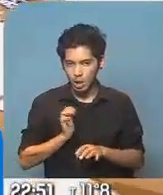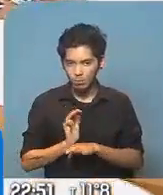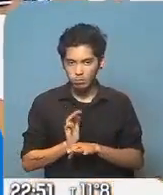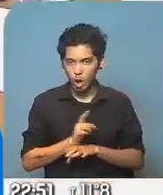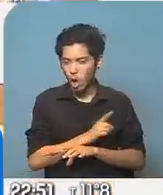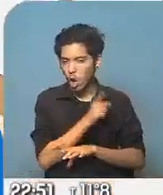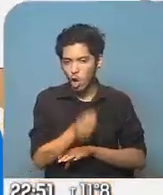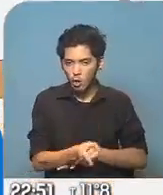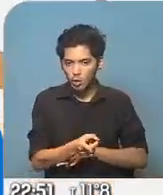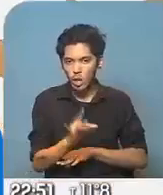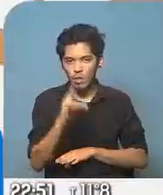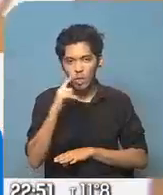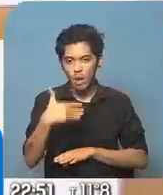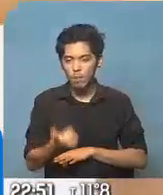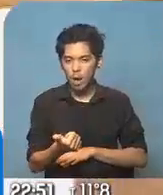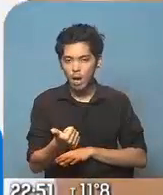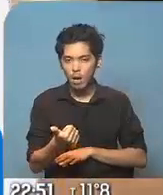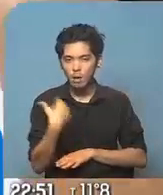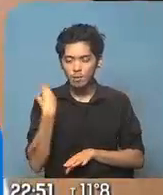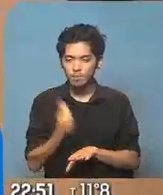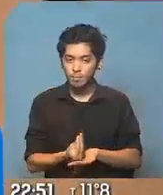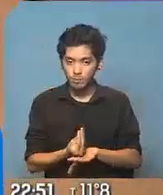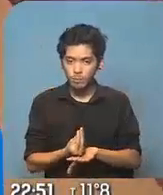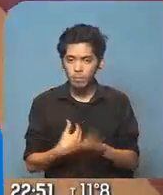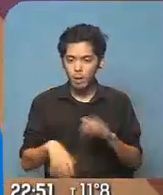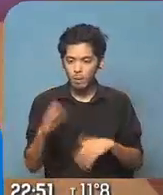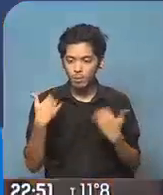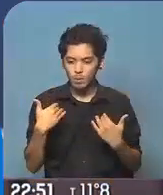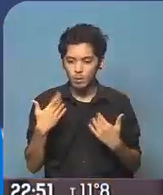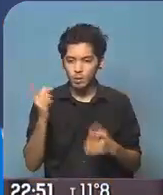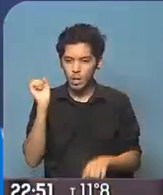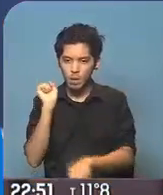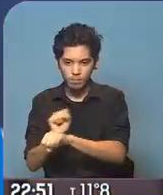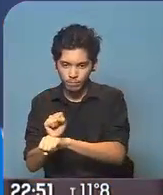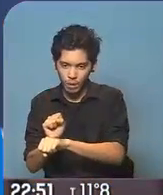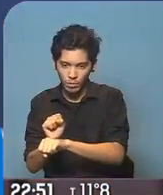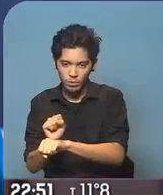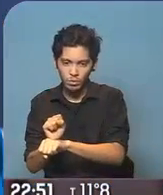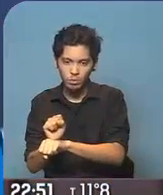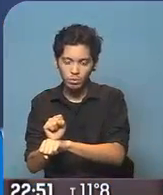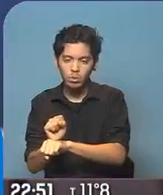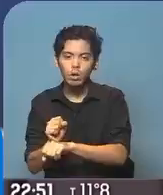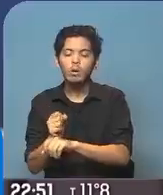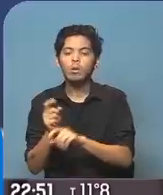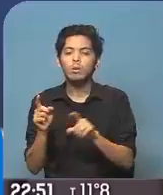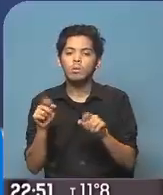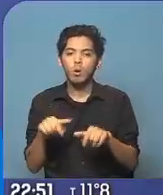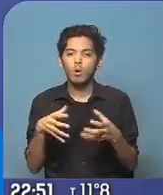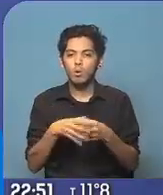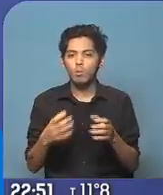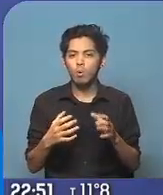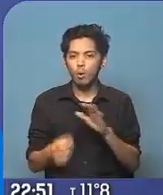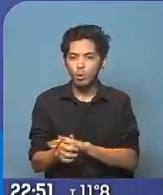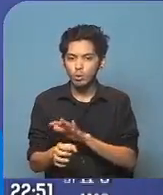contra Dilma. La proscripción del candidato con más chance de ganar las elecciones. Un candidato de ultraderecha a la altura de los peores